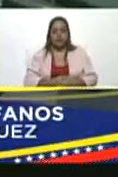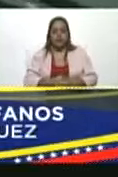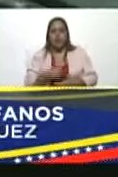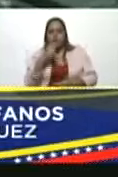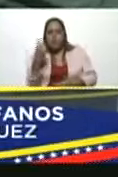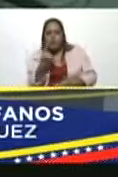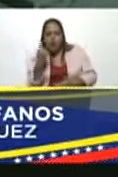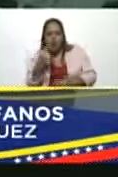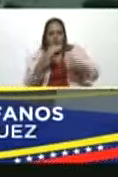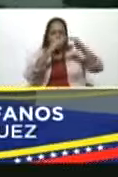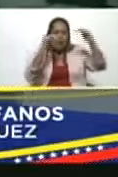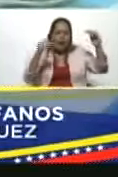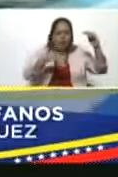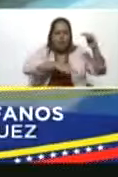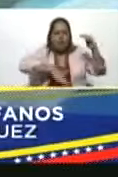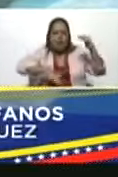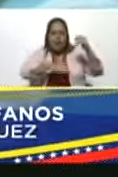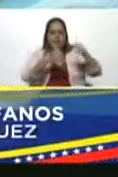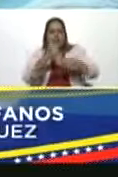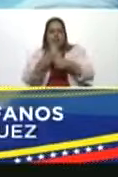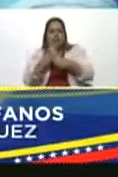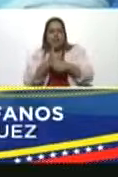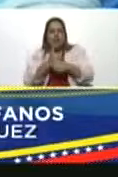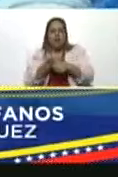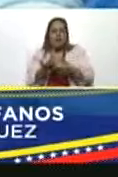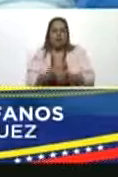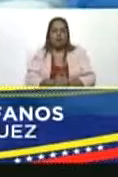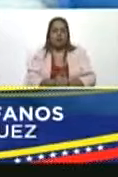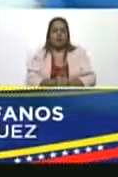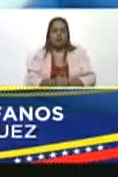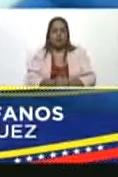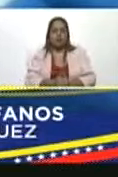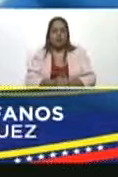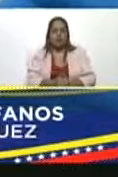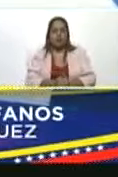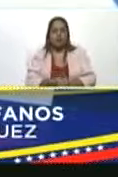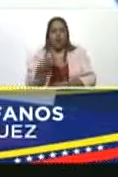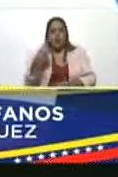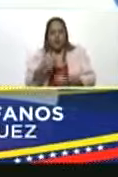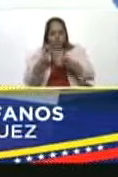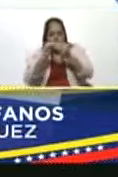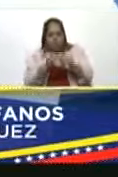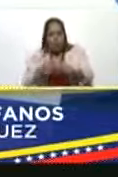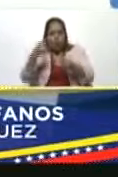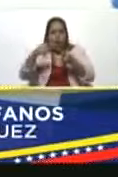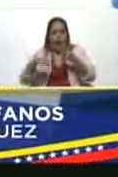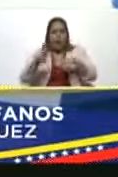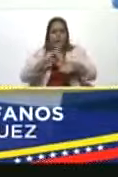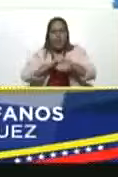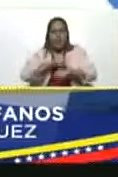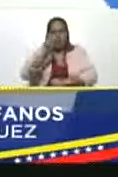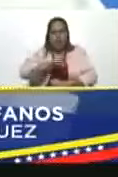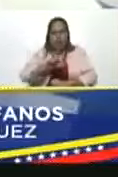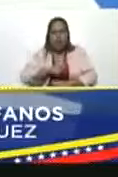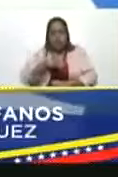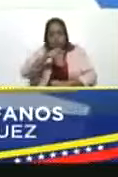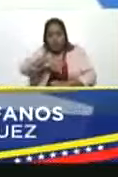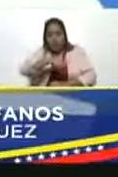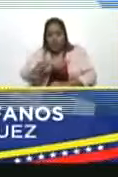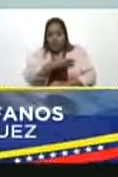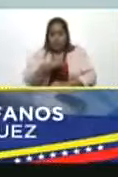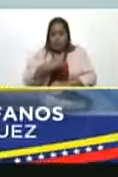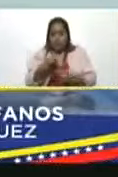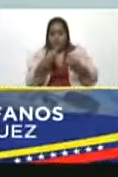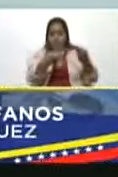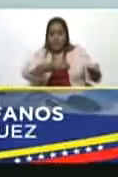paredes, el techo, el piso, las obras civiles, sino que también viene y conlleva un equipamiento médico, presidente, que usted ha procurado, que